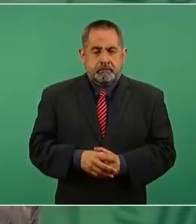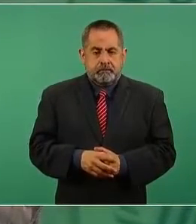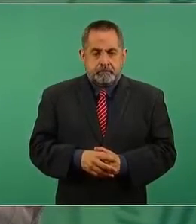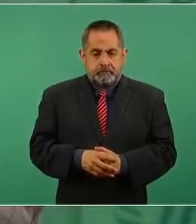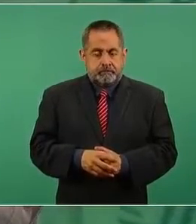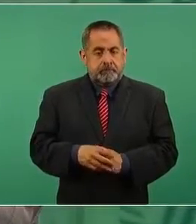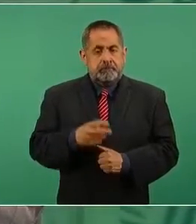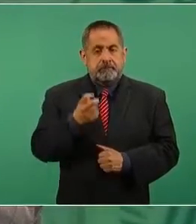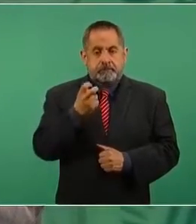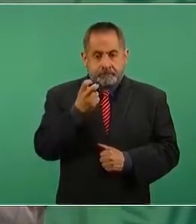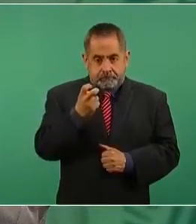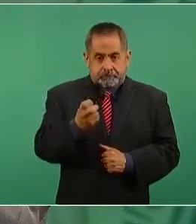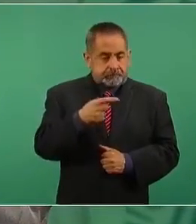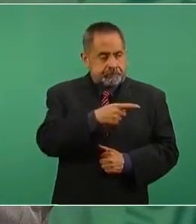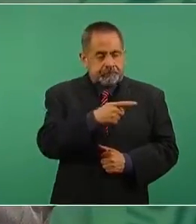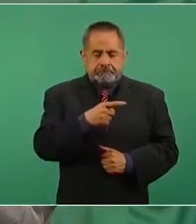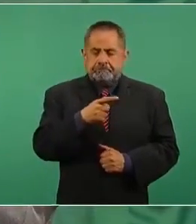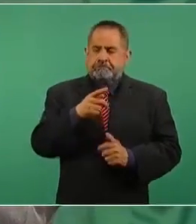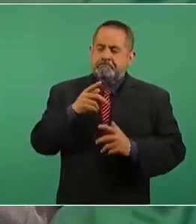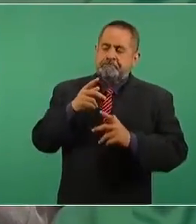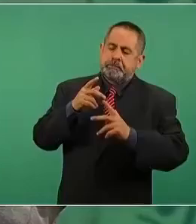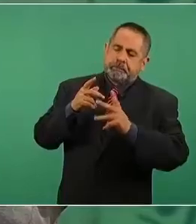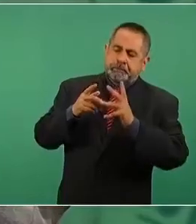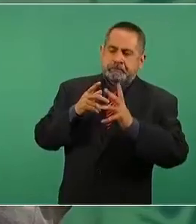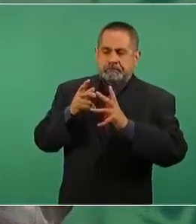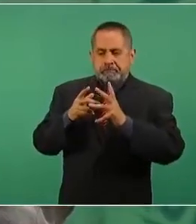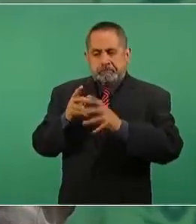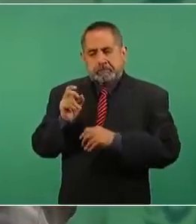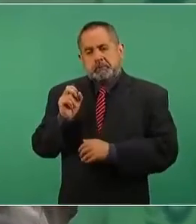Así entraron en razón.